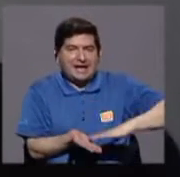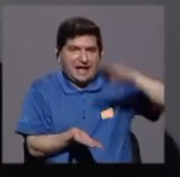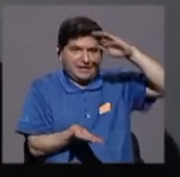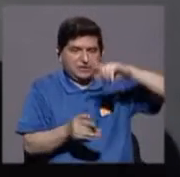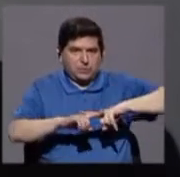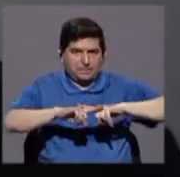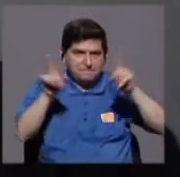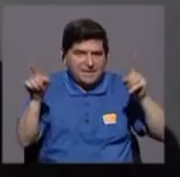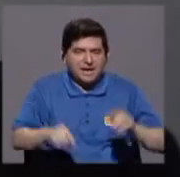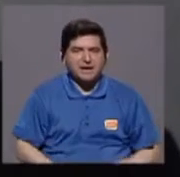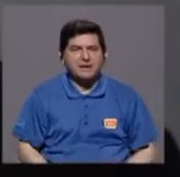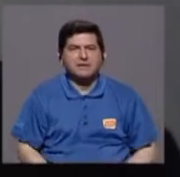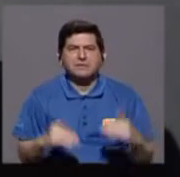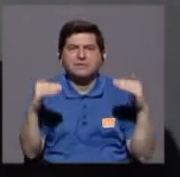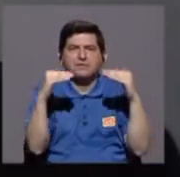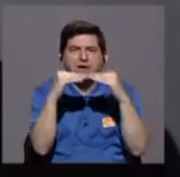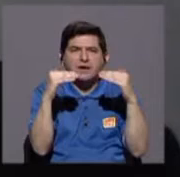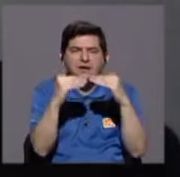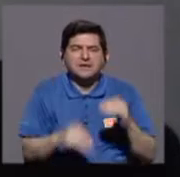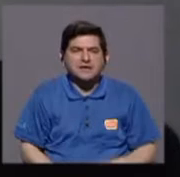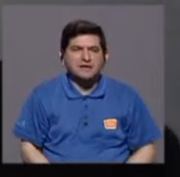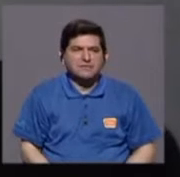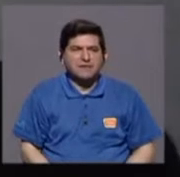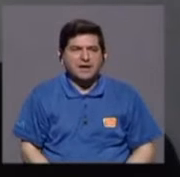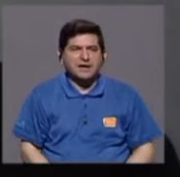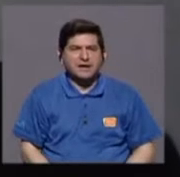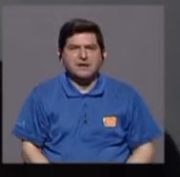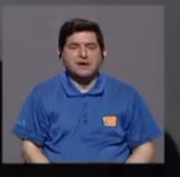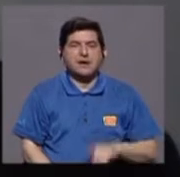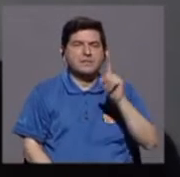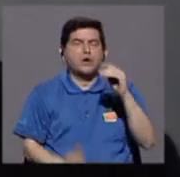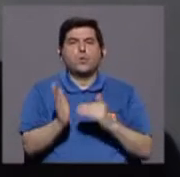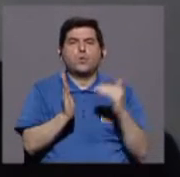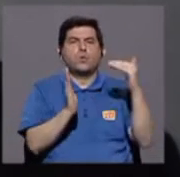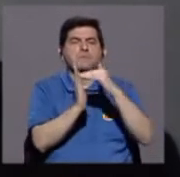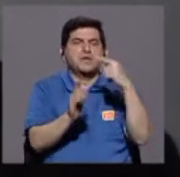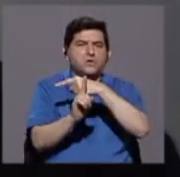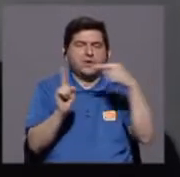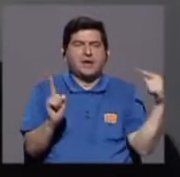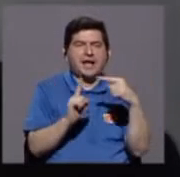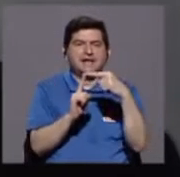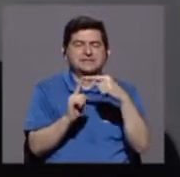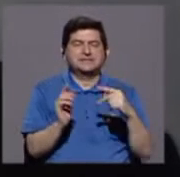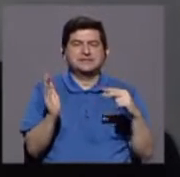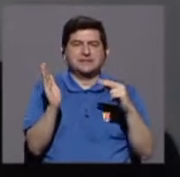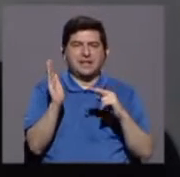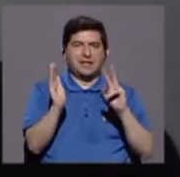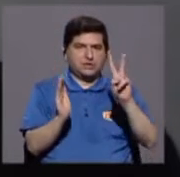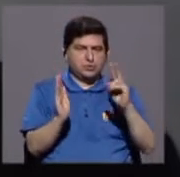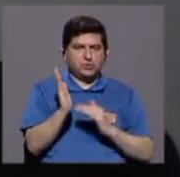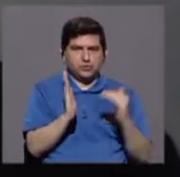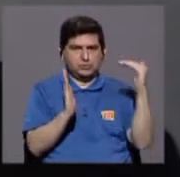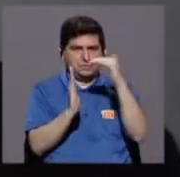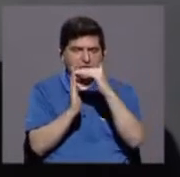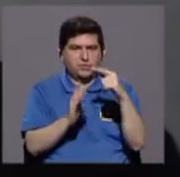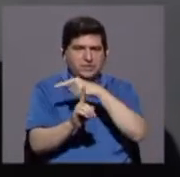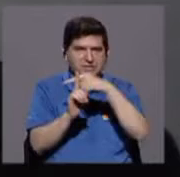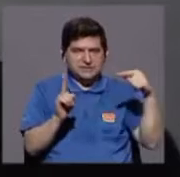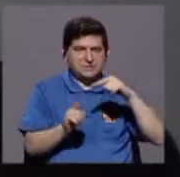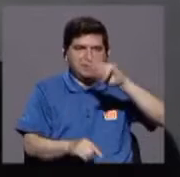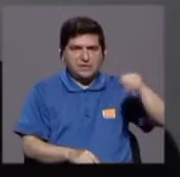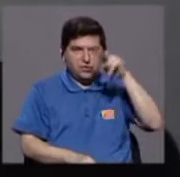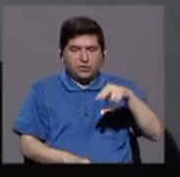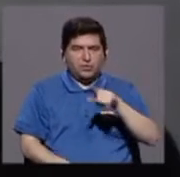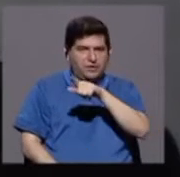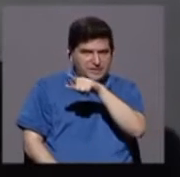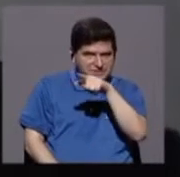vamos a niveles de salario, la categoría, por ejemplo, de $1,5 millones a $2,5 millones de colones de ingresos mensuales, nos